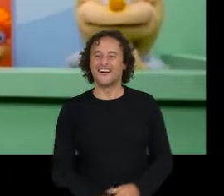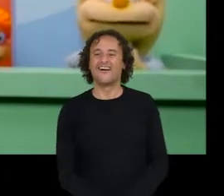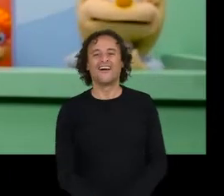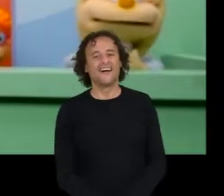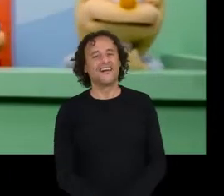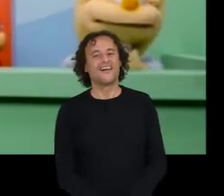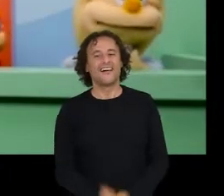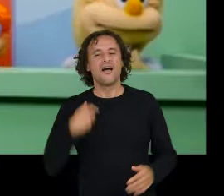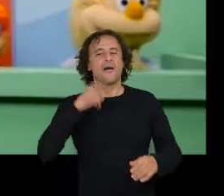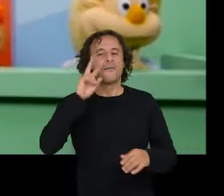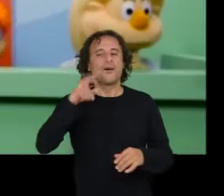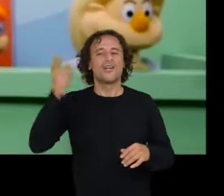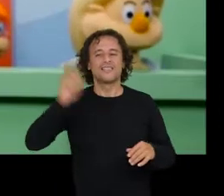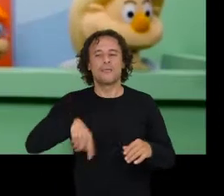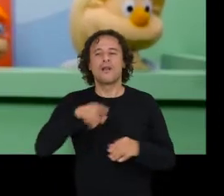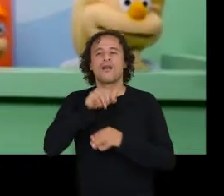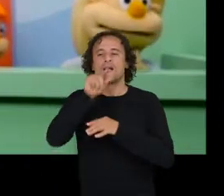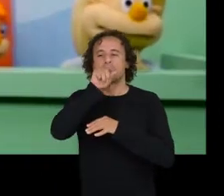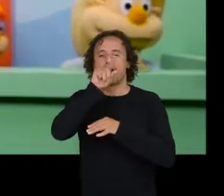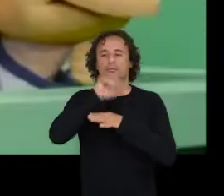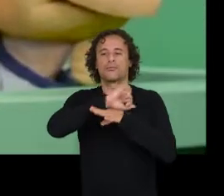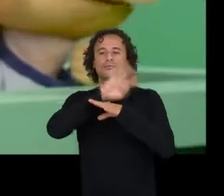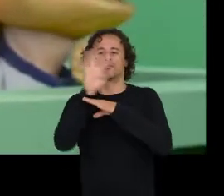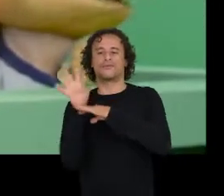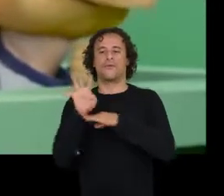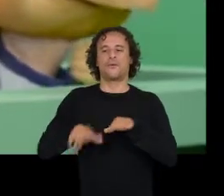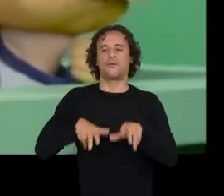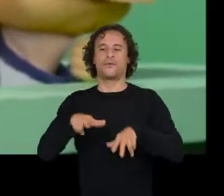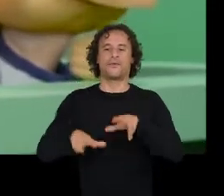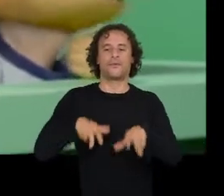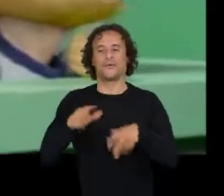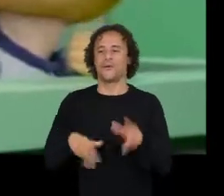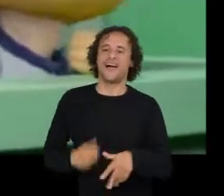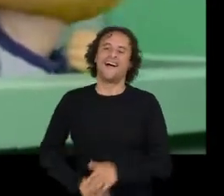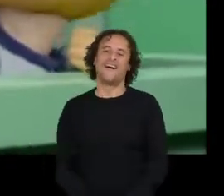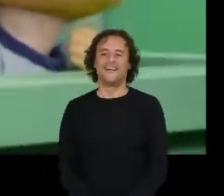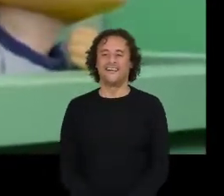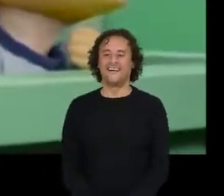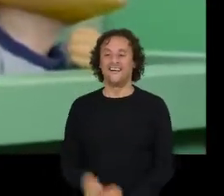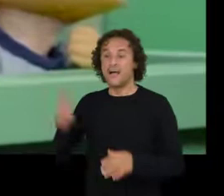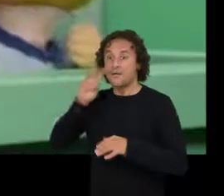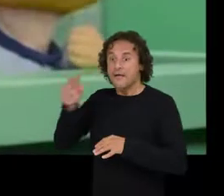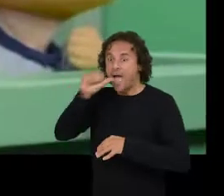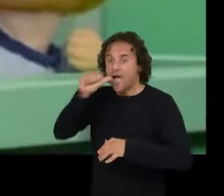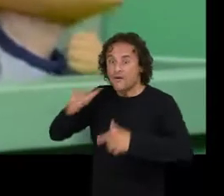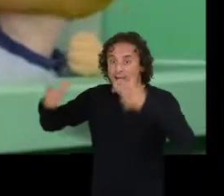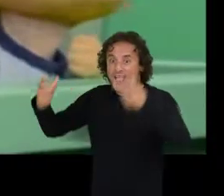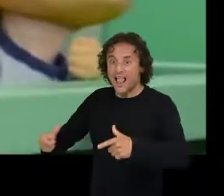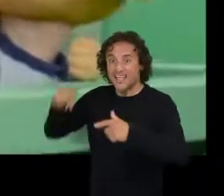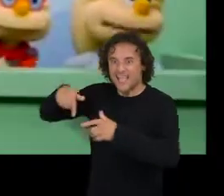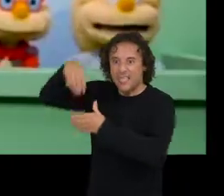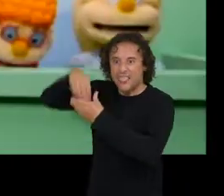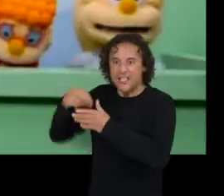E bello os pavos reais que andan polos jardins. E belo estanque. E os peixes que